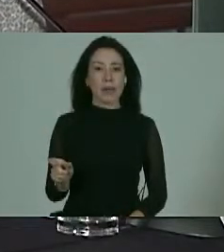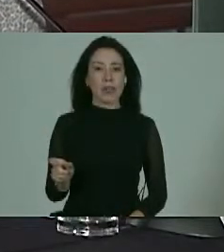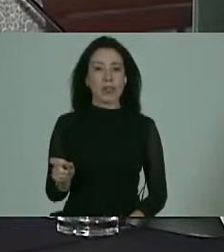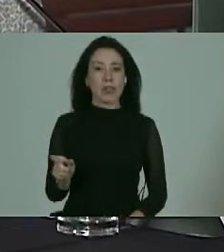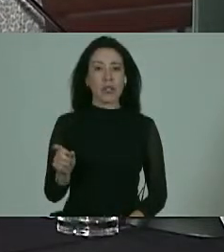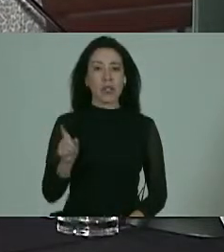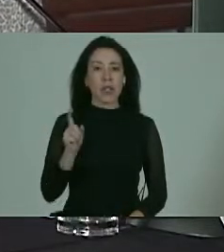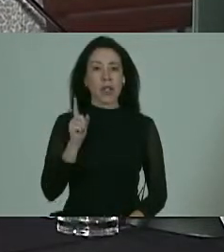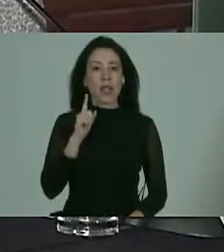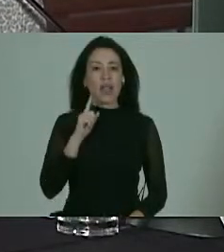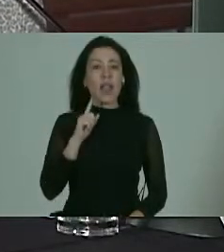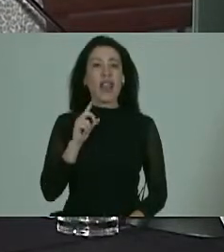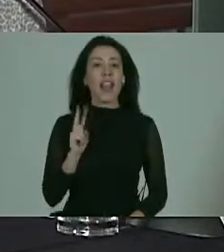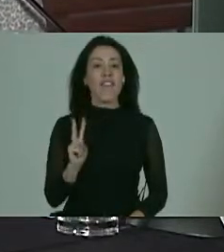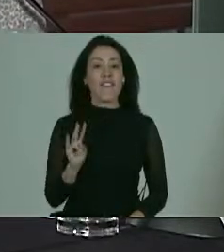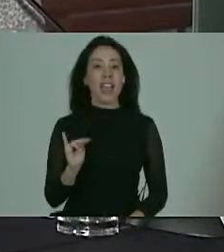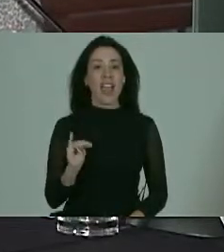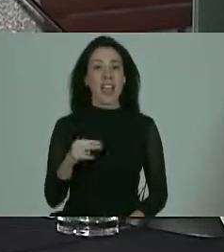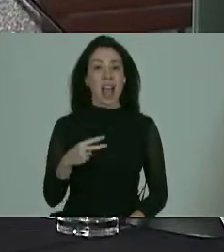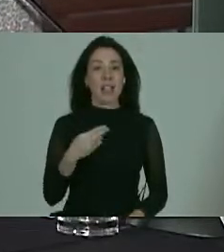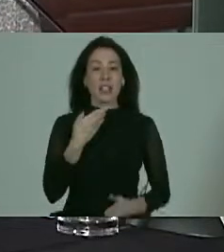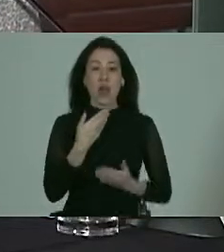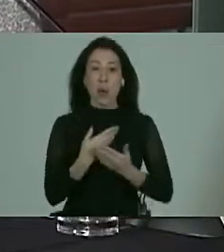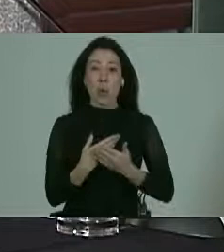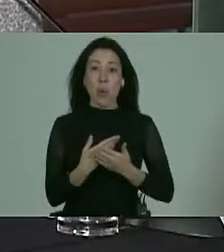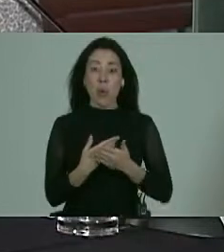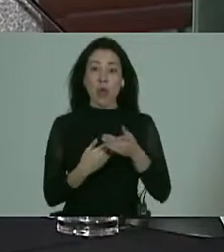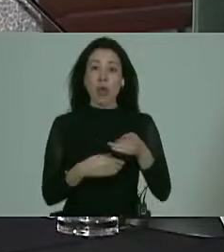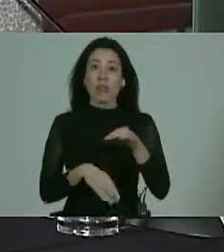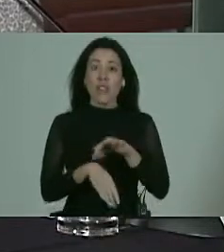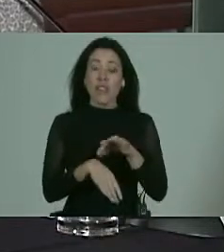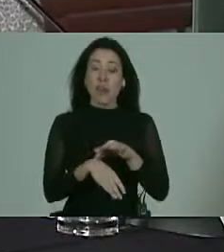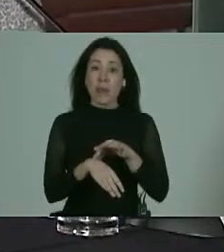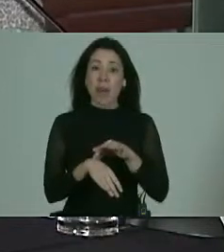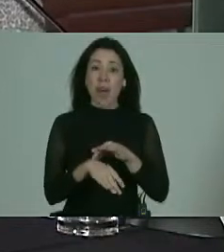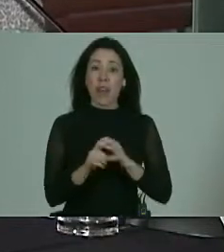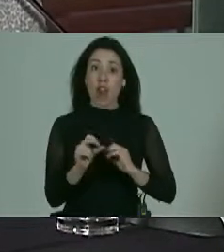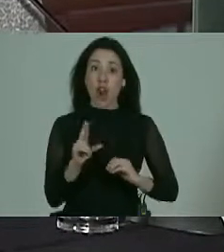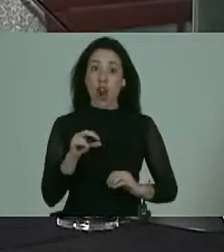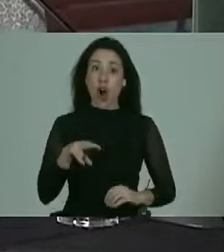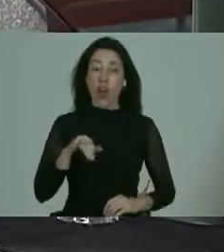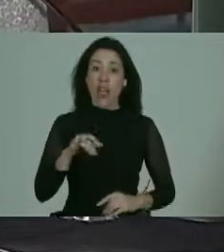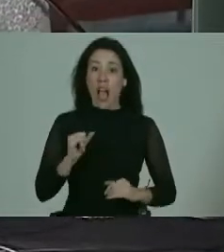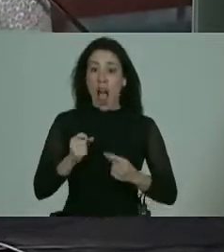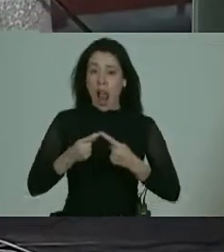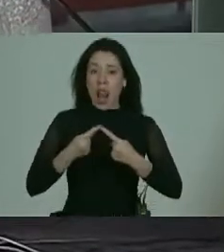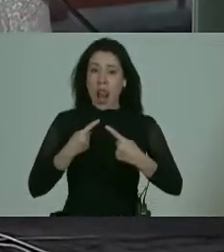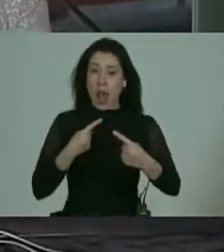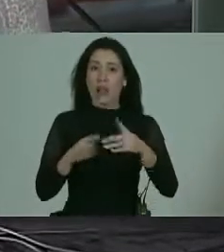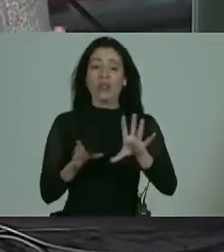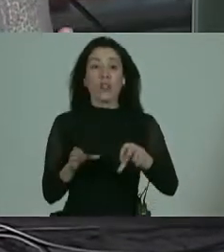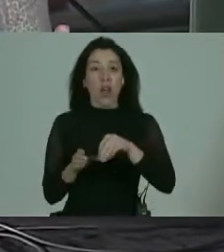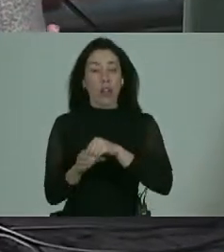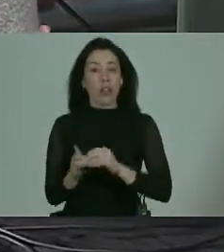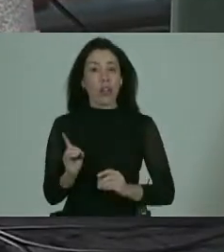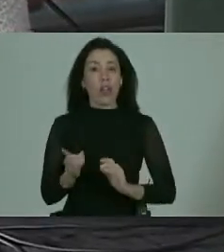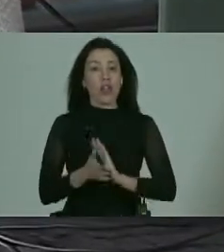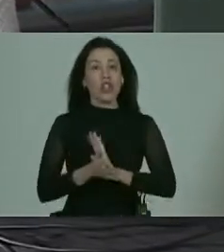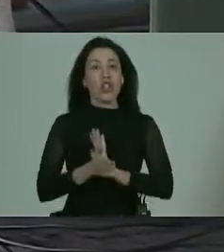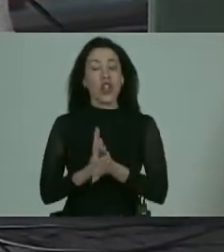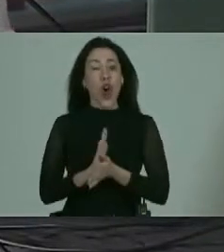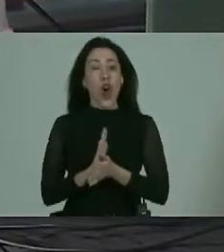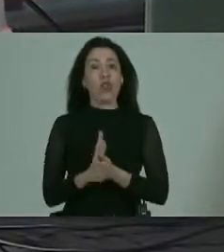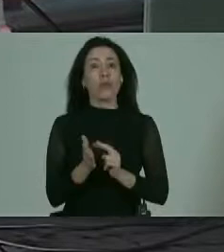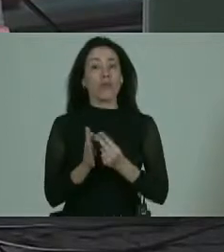anticuerpos del vih cuanto no deja de ser una enfermedad crónica por lo tanto podemos meter dentro de los discapacitados todas las deficiencias